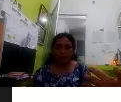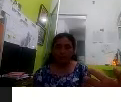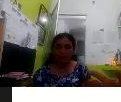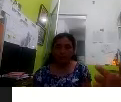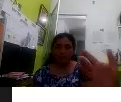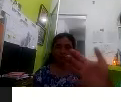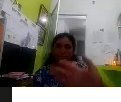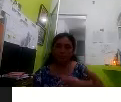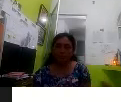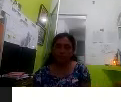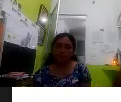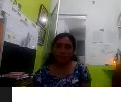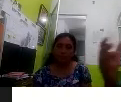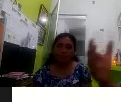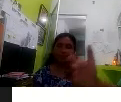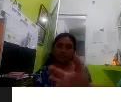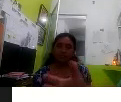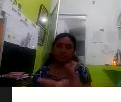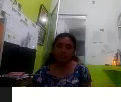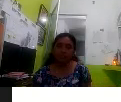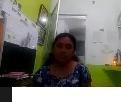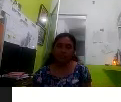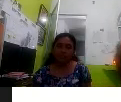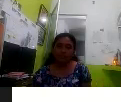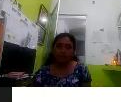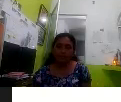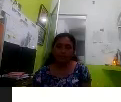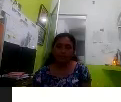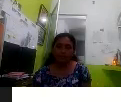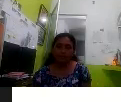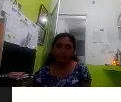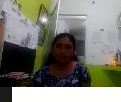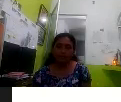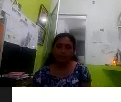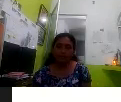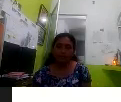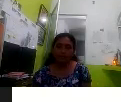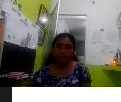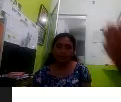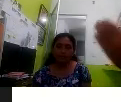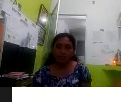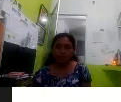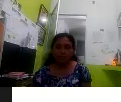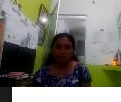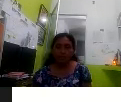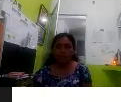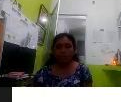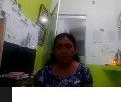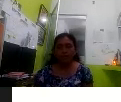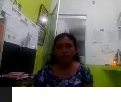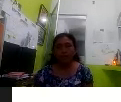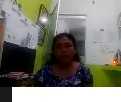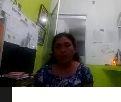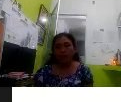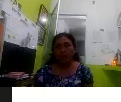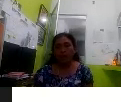por ejemplo, control prenatal? Pues, ellos van a su casa o usted llega a sus casas,